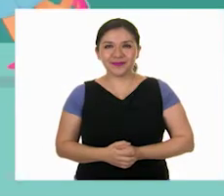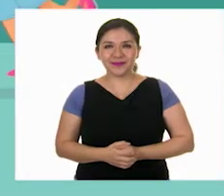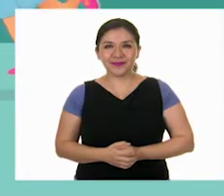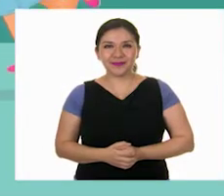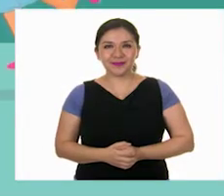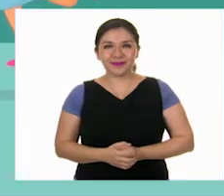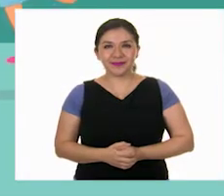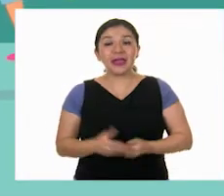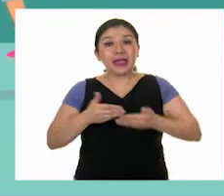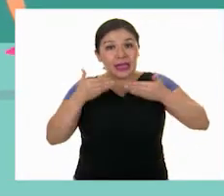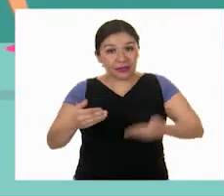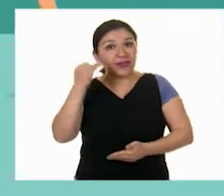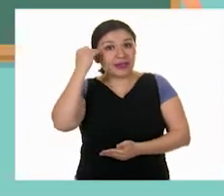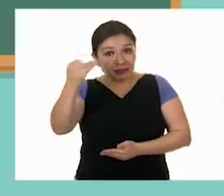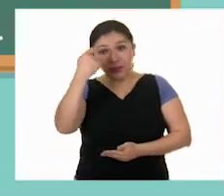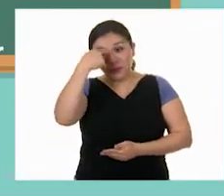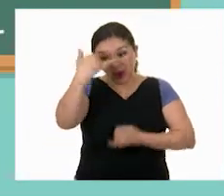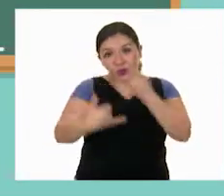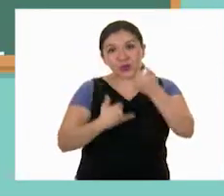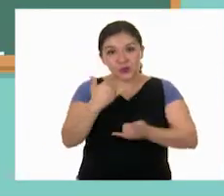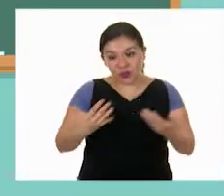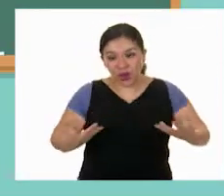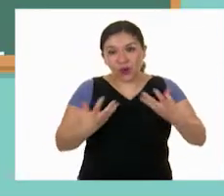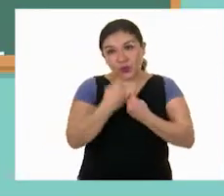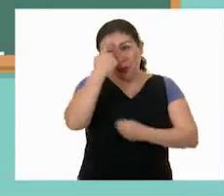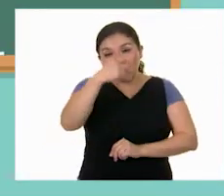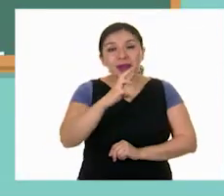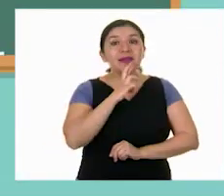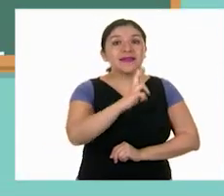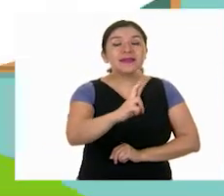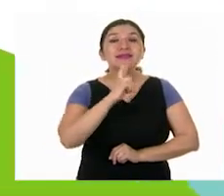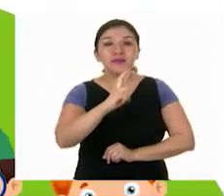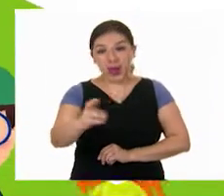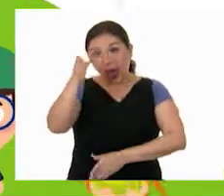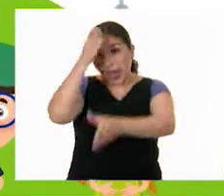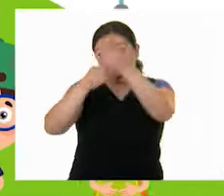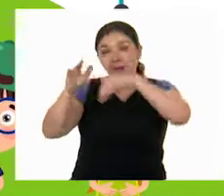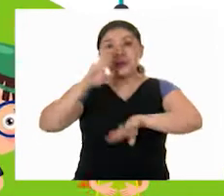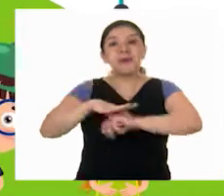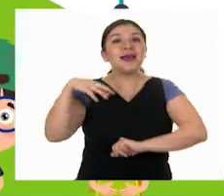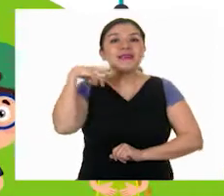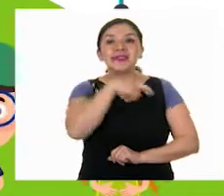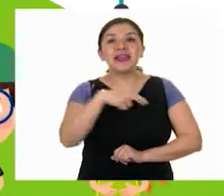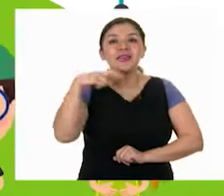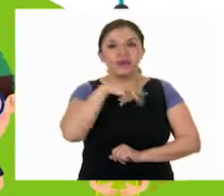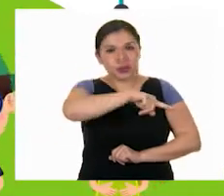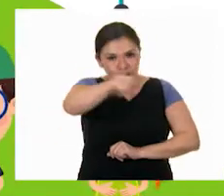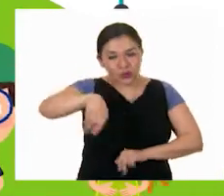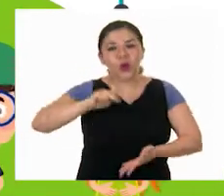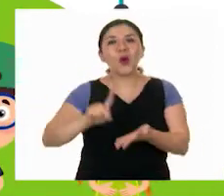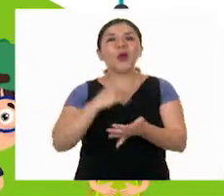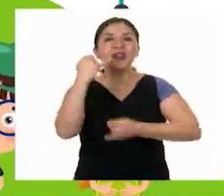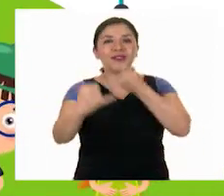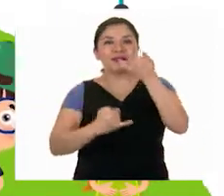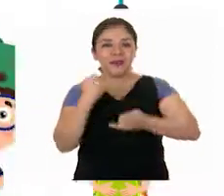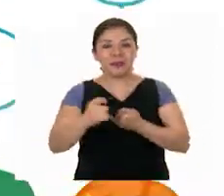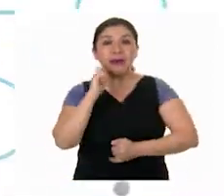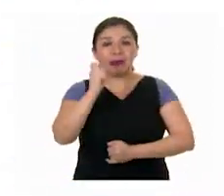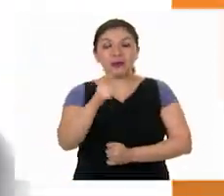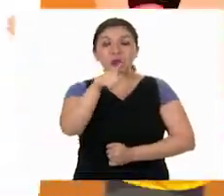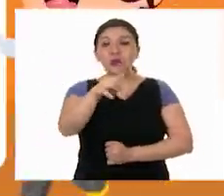Adiós. Momento de jugar, tiempo de contestar. Aprende rápido y vuelve a